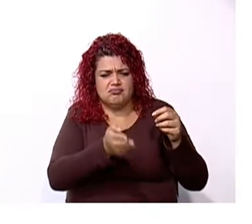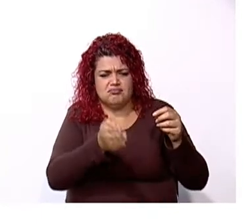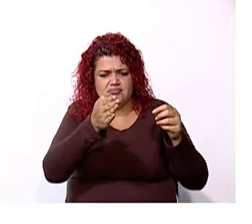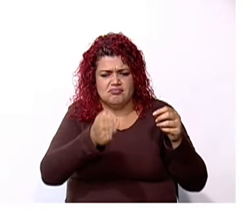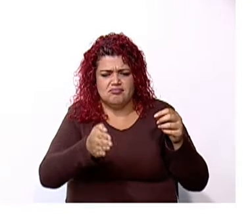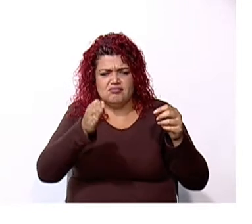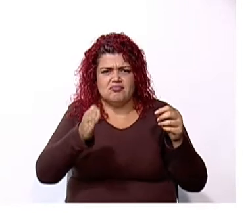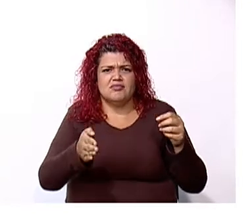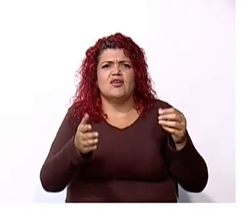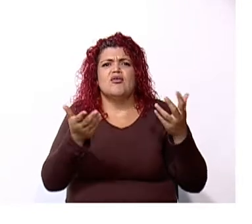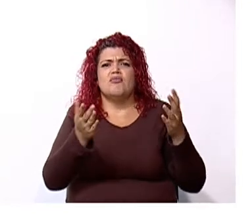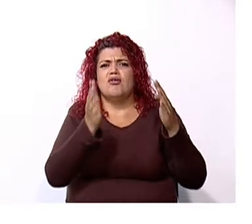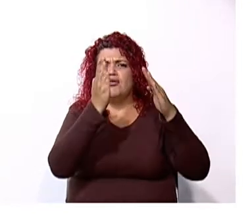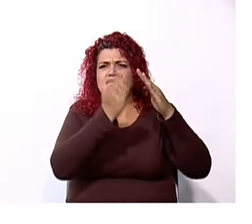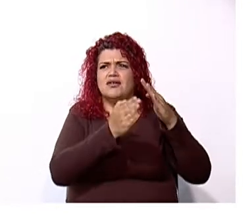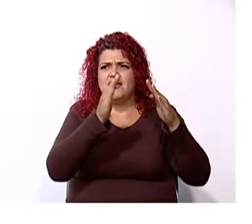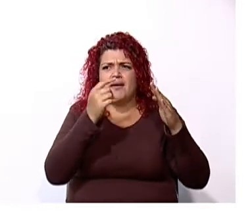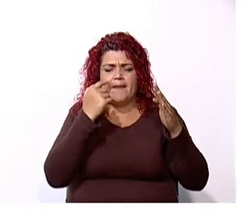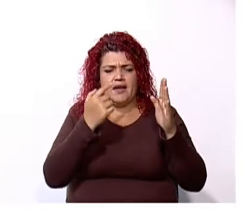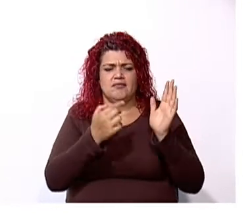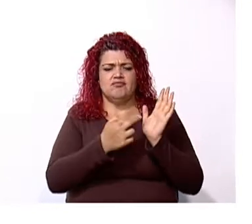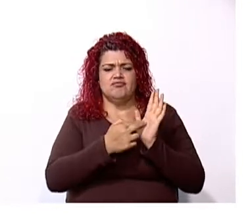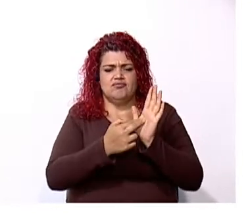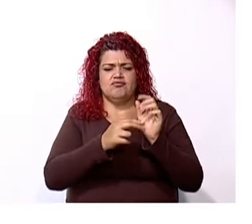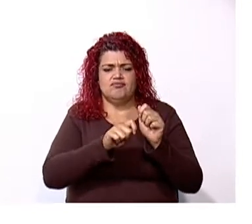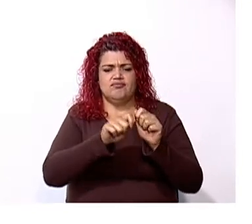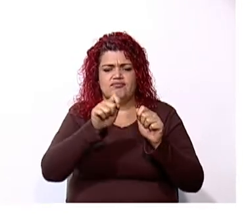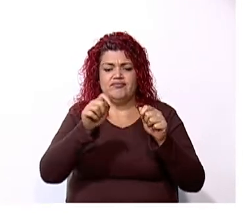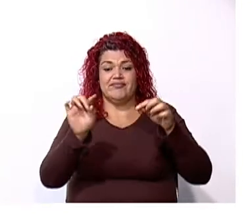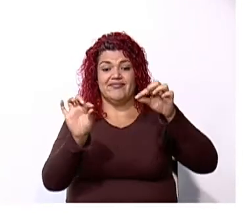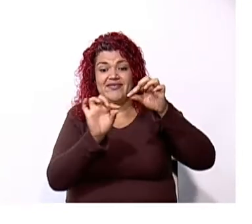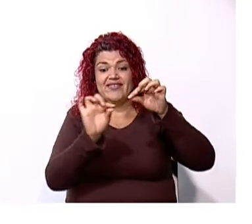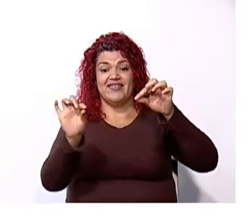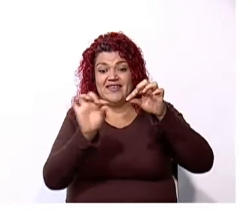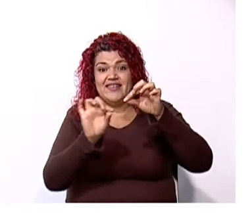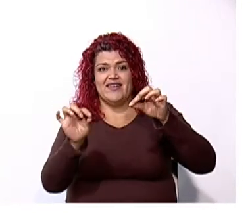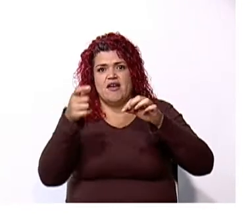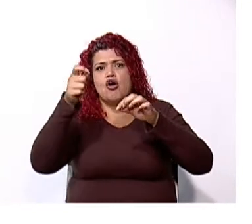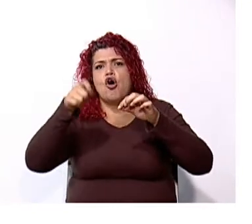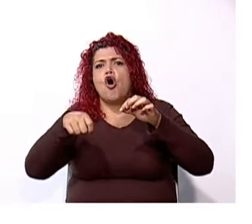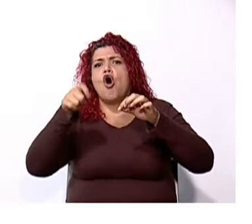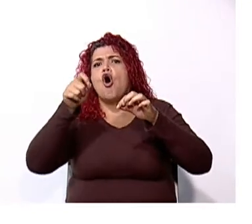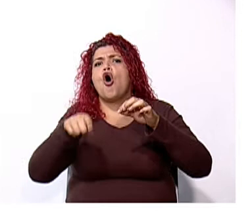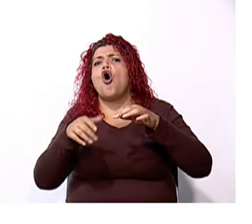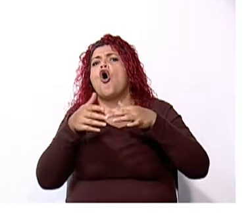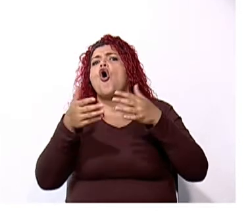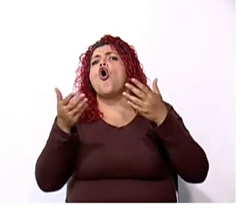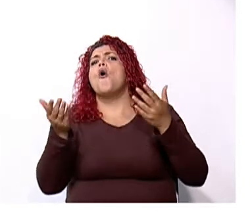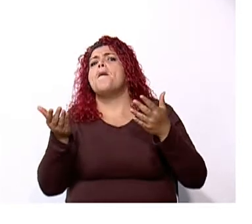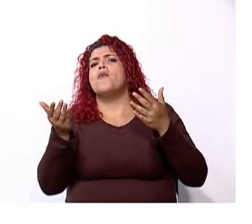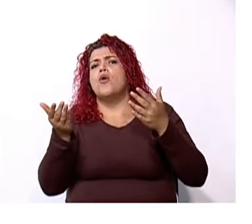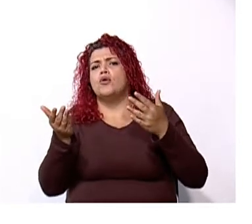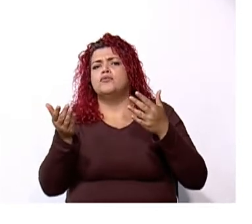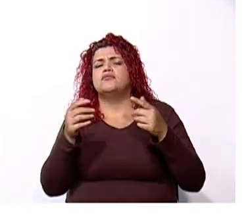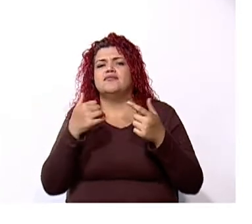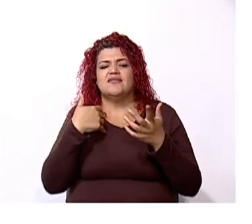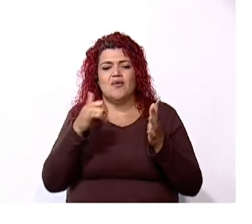a representar gráficamente en el ábaco vertical y van a notar la representación